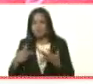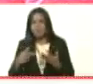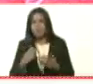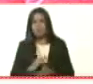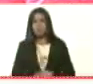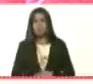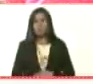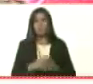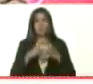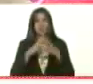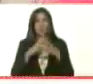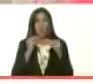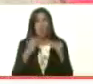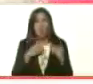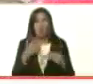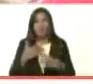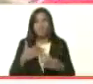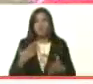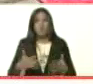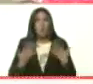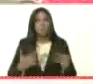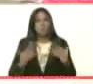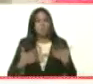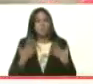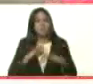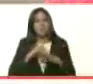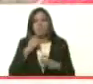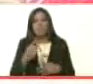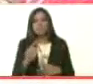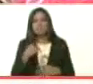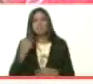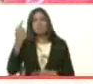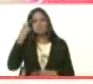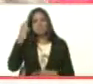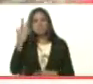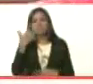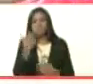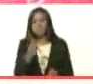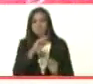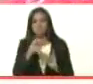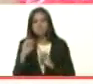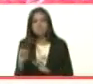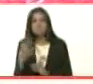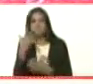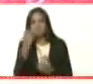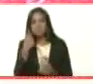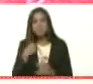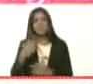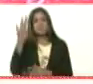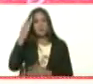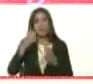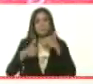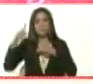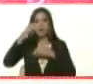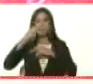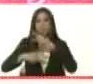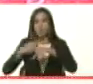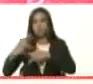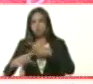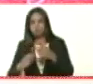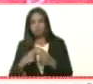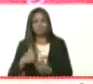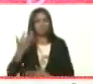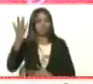Ustedes, todo lo que estoy, me siento contento porque todo lo que estoy diciendo sé que ustedes me entienden, porque ustedes saben más que yo de los procesos productivos.